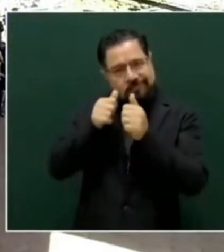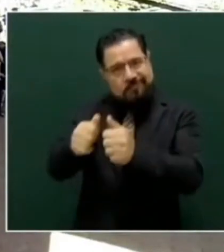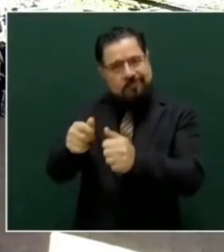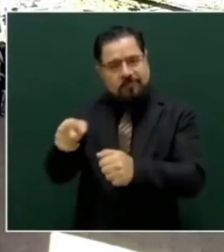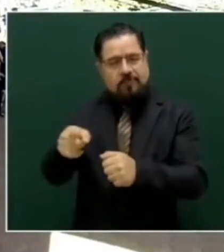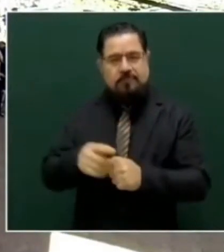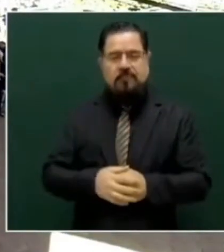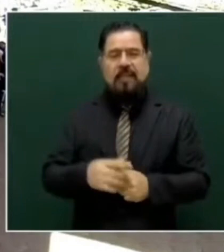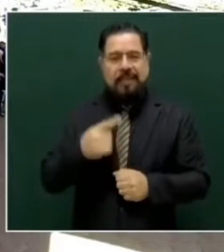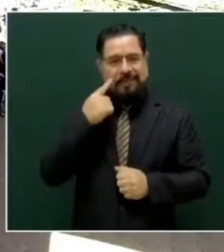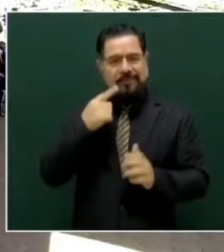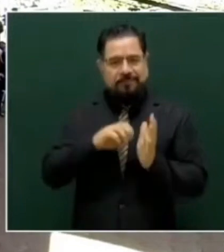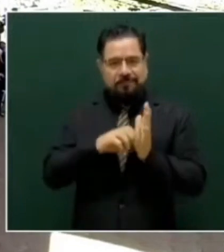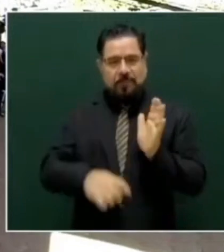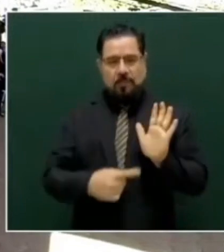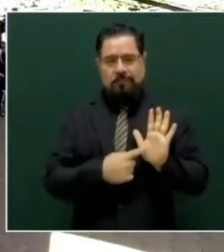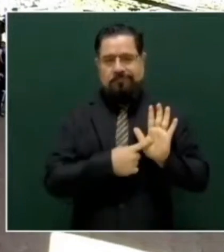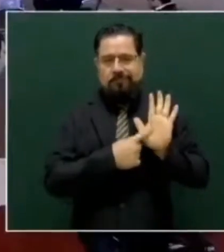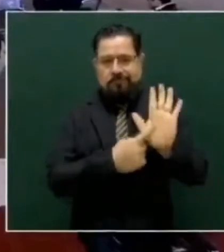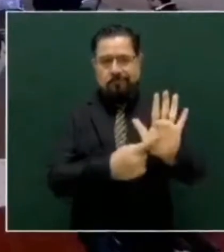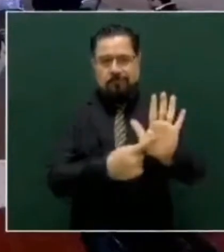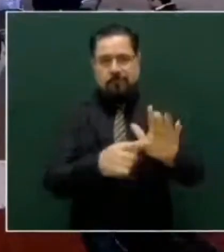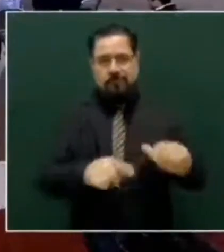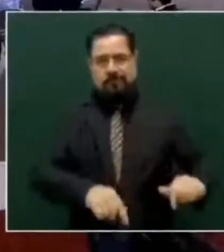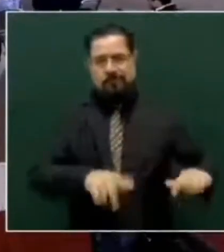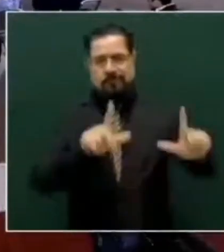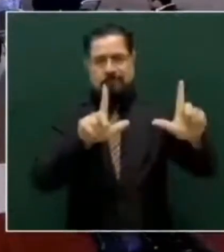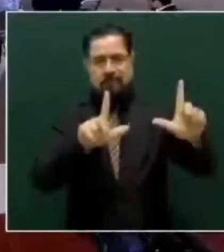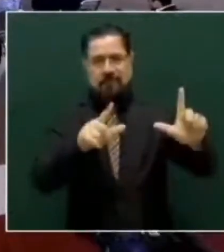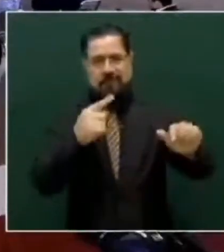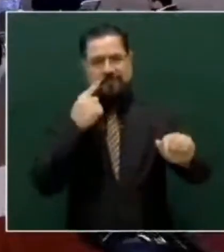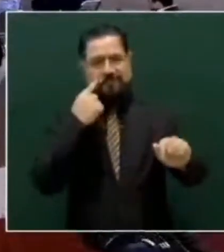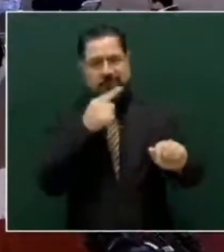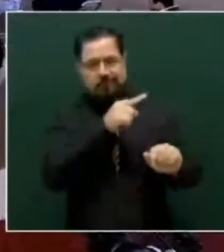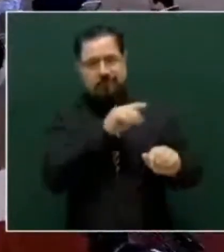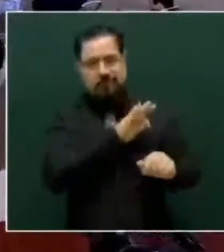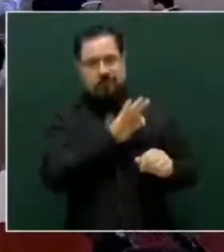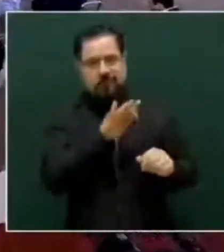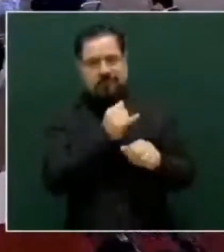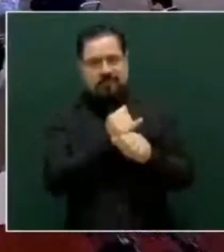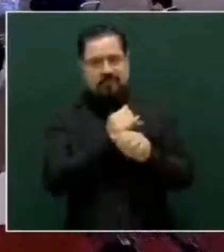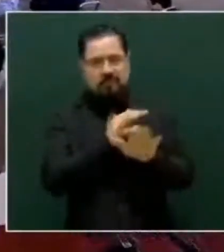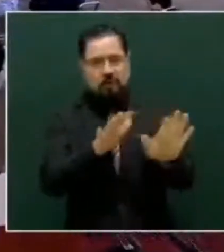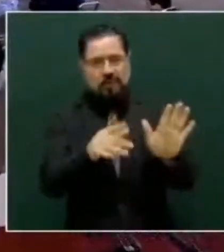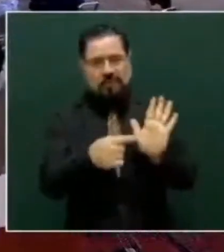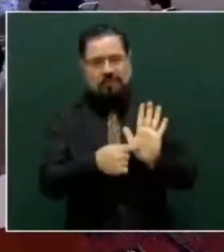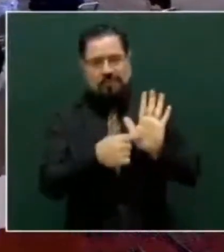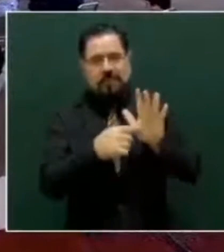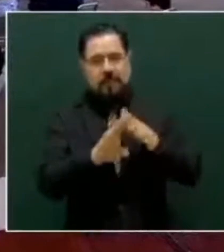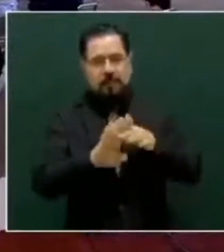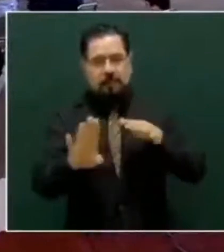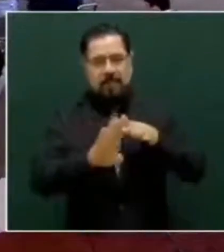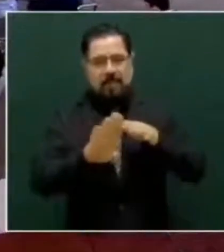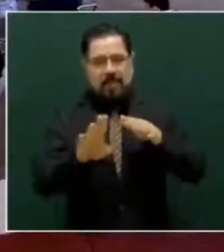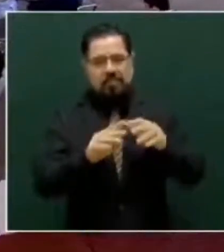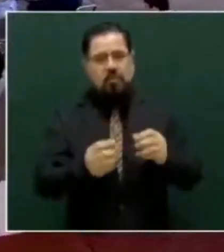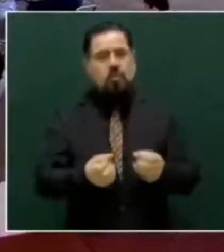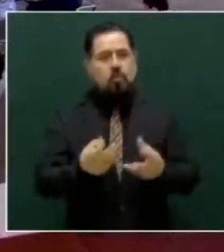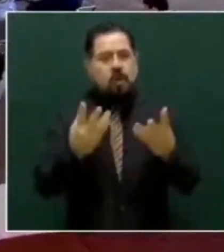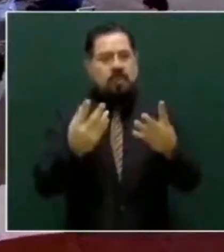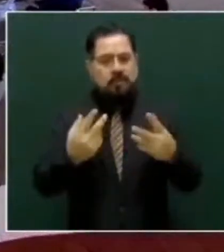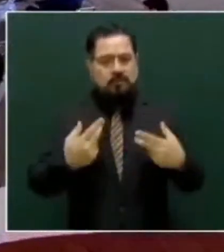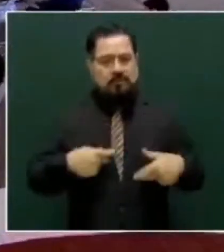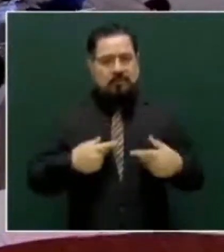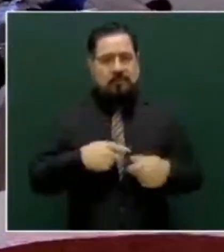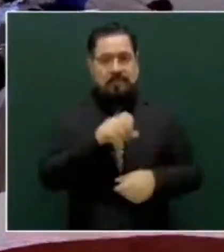una lámina que les podemos mostrar con mucho gusto. Ustedes pueden ver aquí el panorama migratorio que ha ocurrido